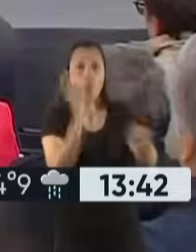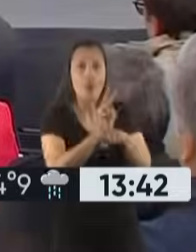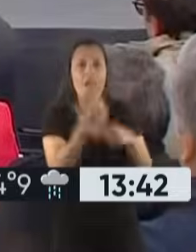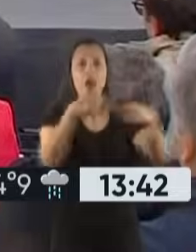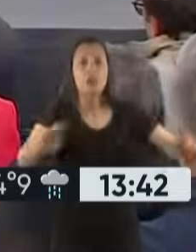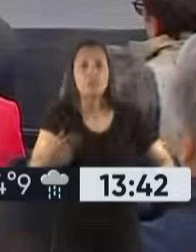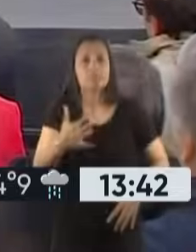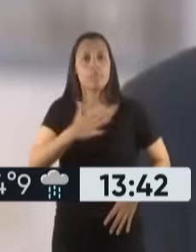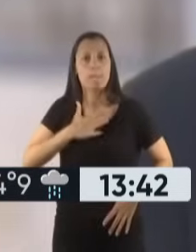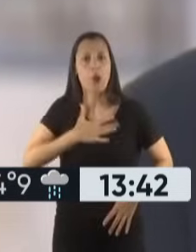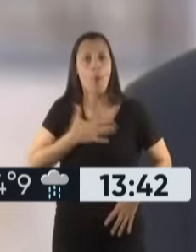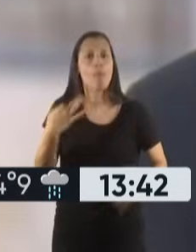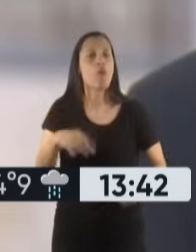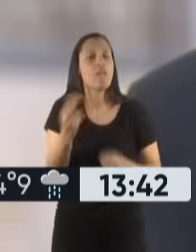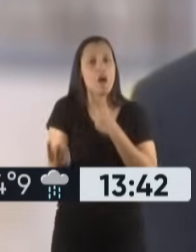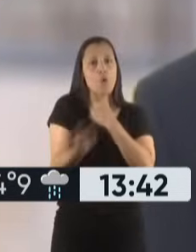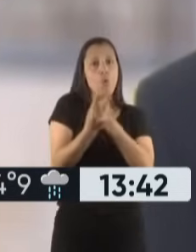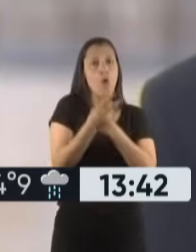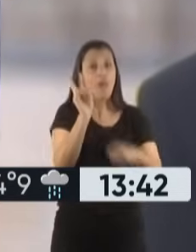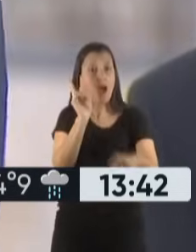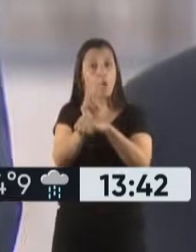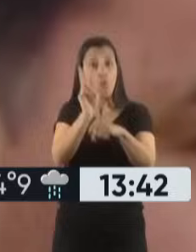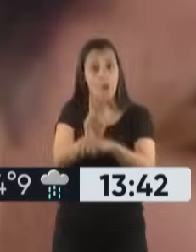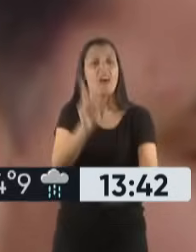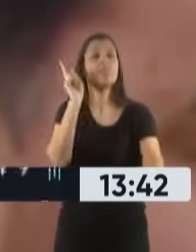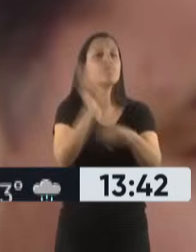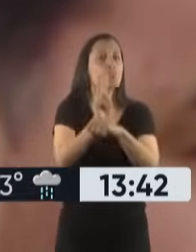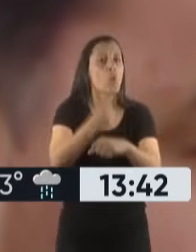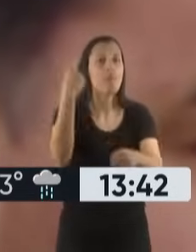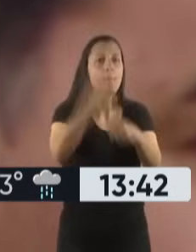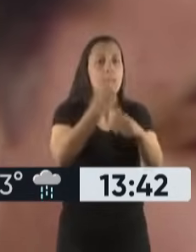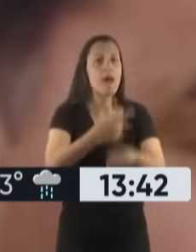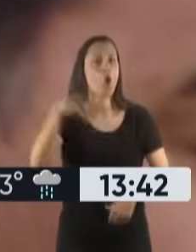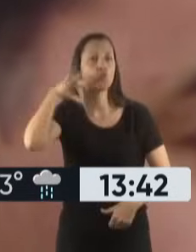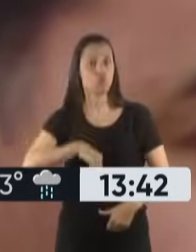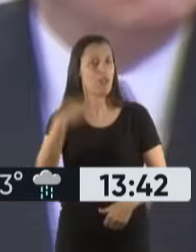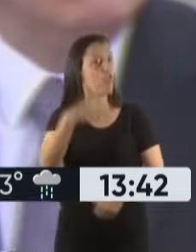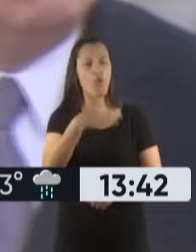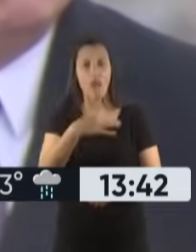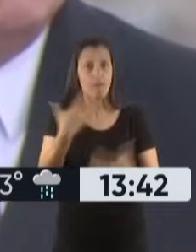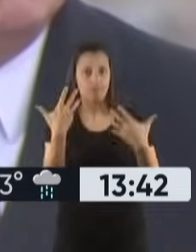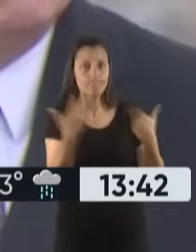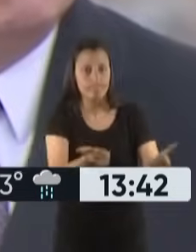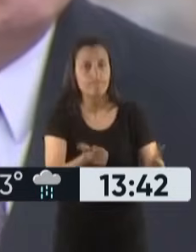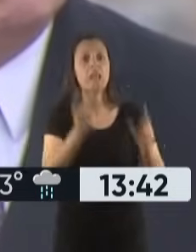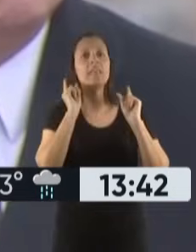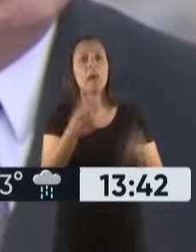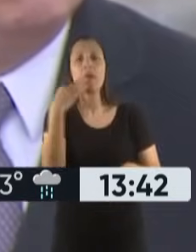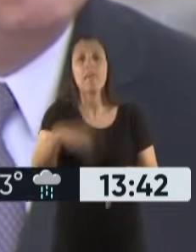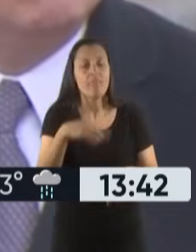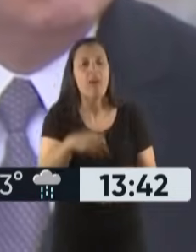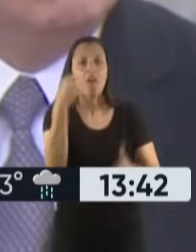propio. Tienen que defender su salario, tienen que defender su derecho a